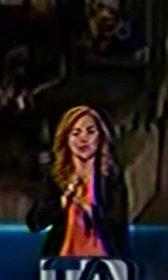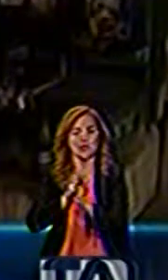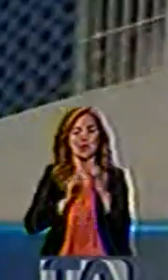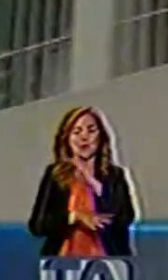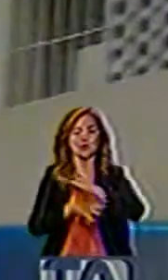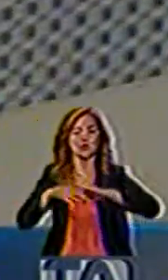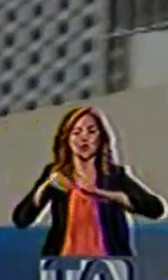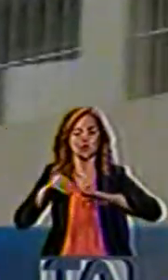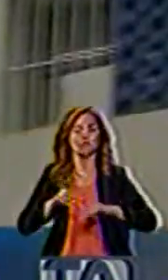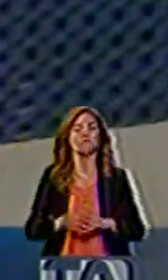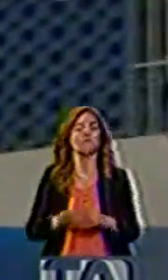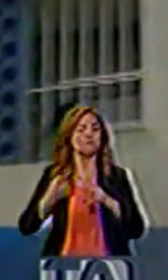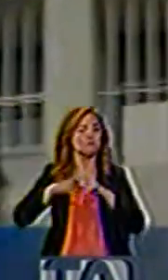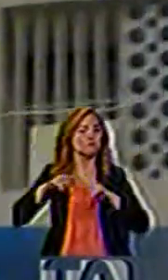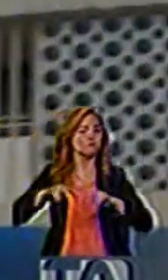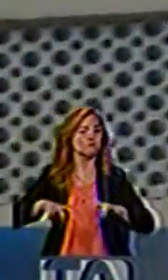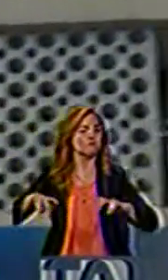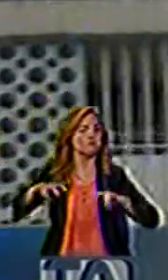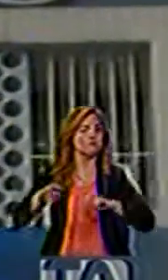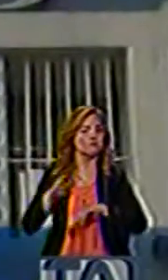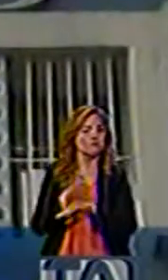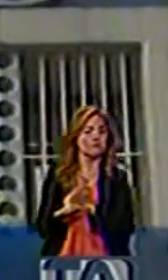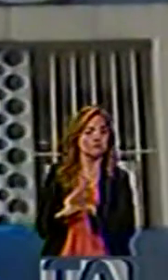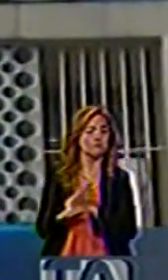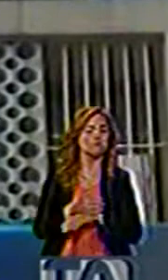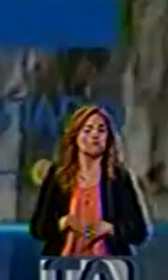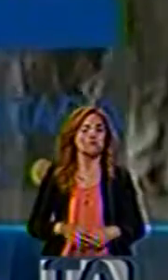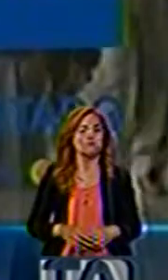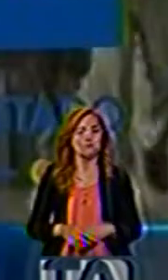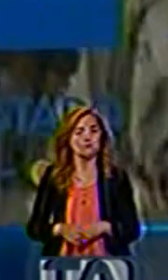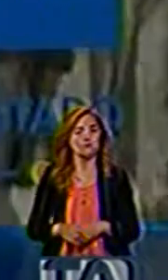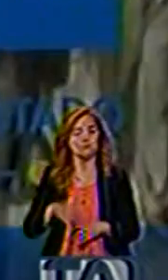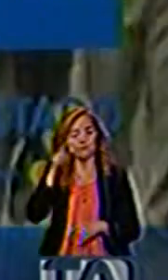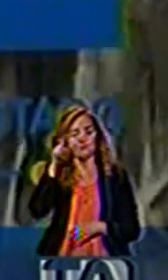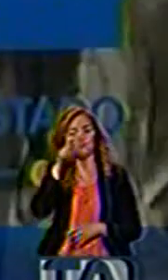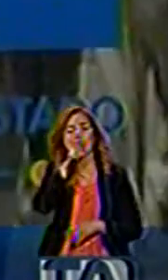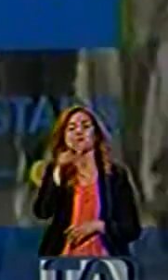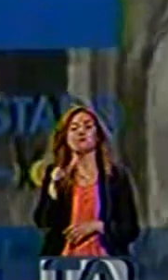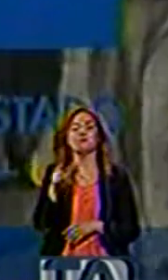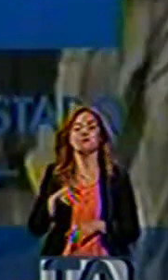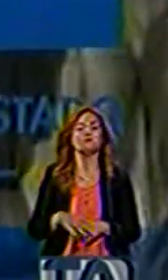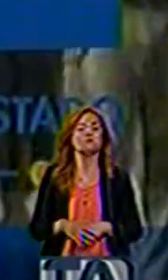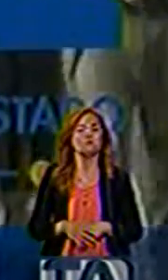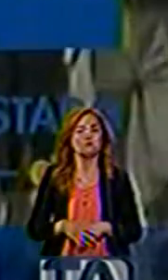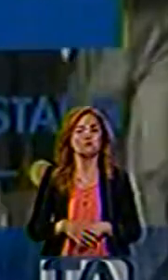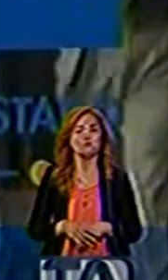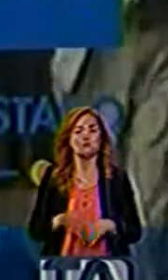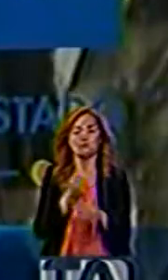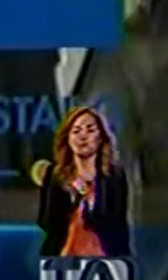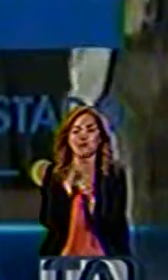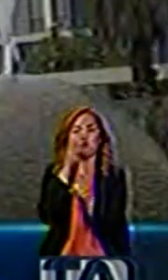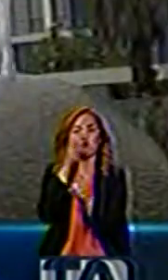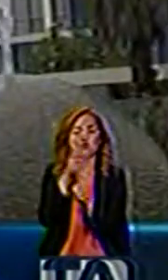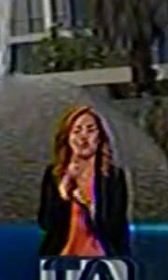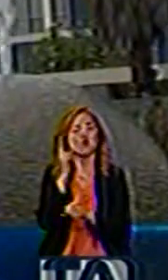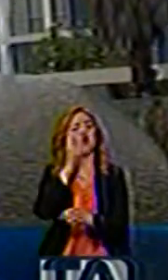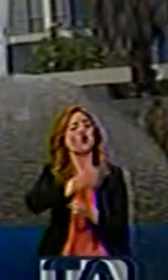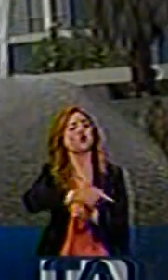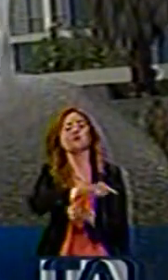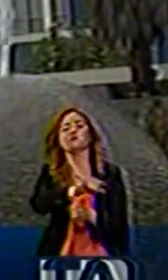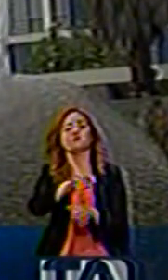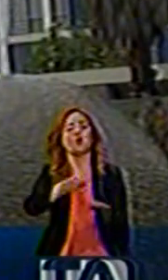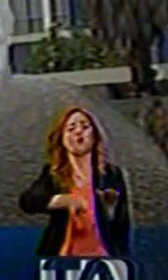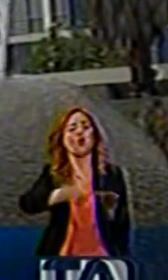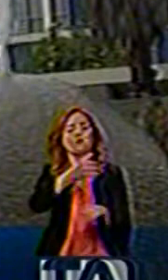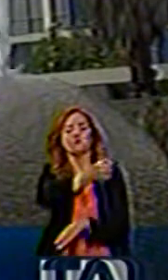Petroleum, del comienzo de una investigación previa de la que son parte. La fiscalía además le demanda a la Defensoría Pública que designe